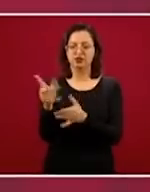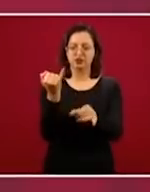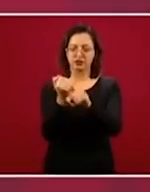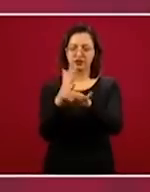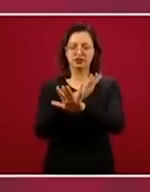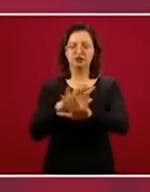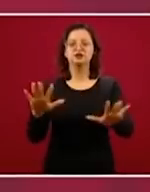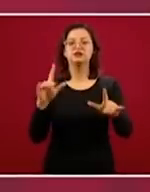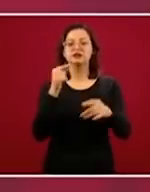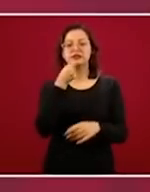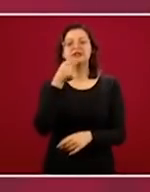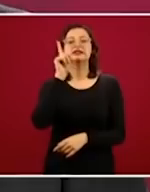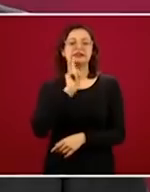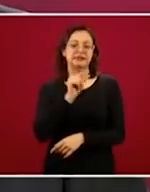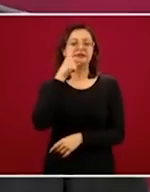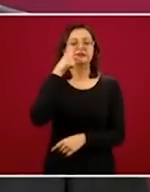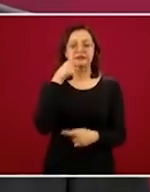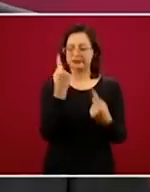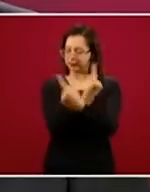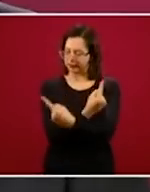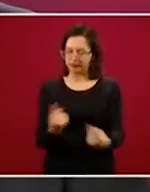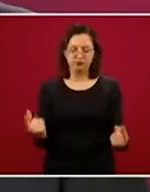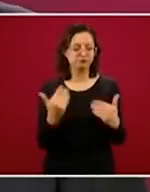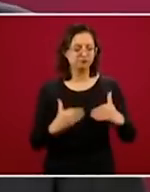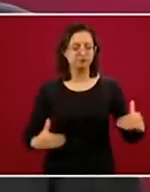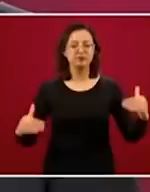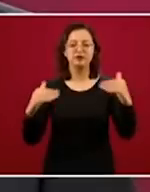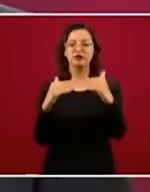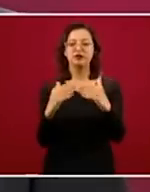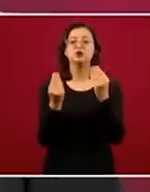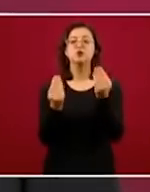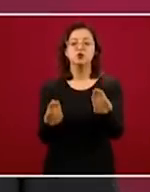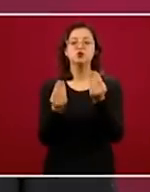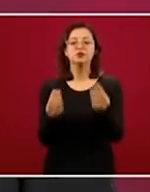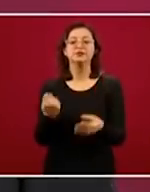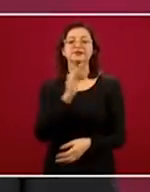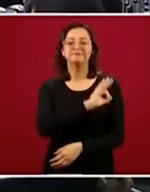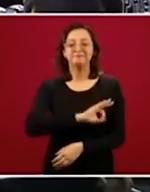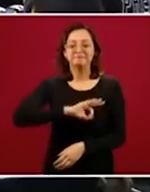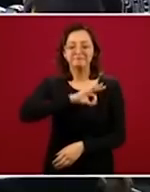a las niñas a los niños y felicidades